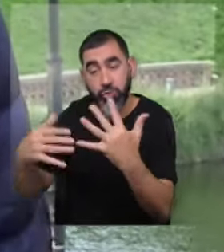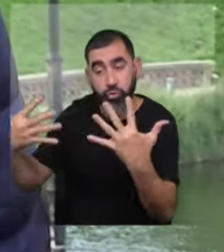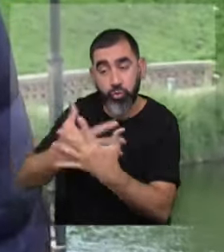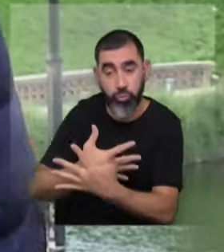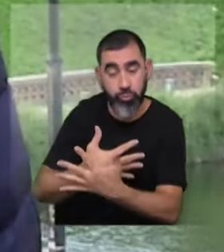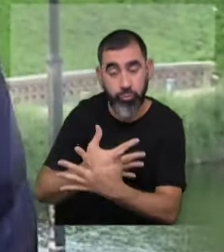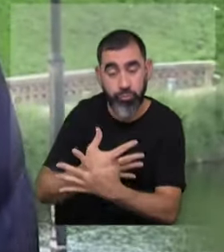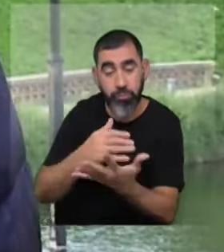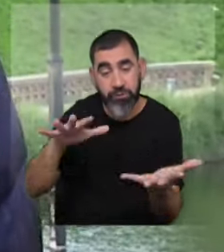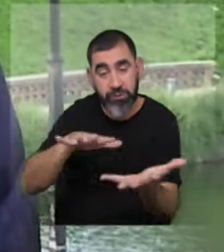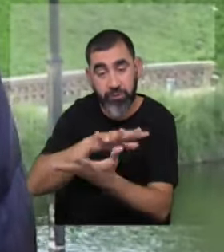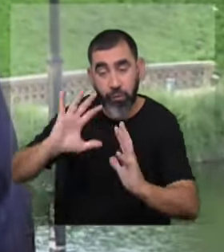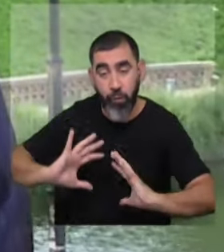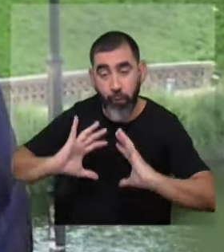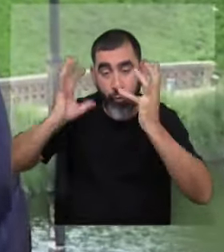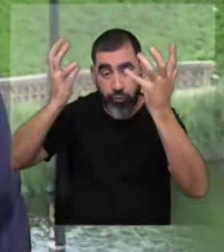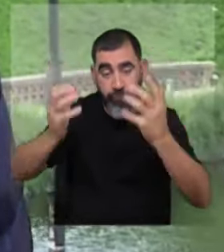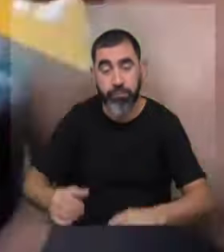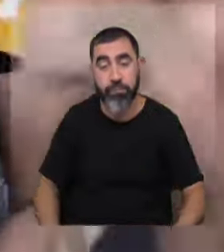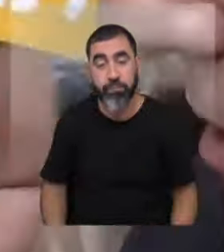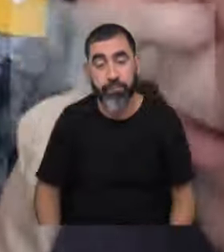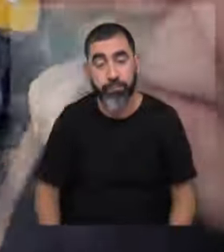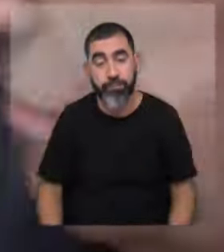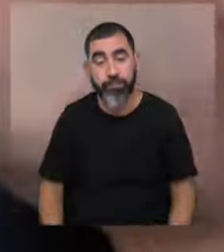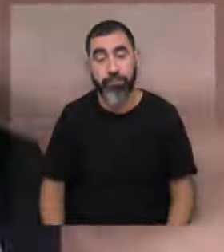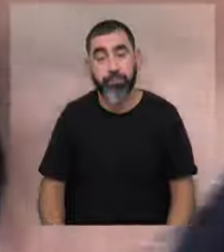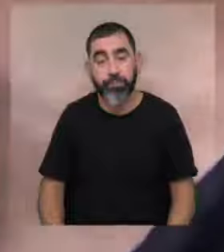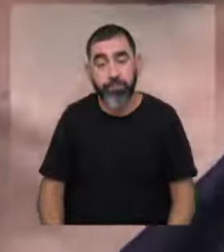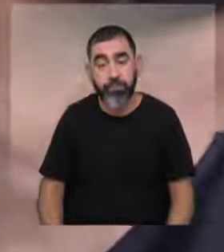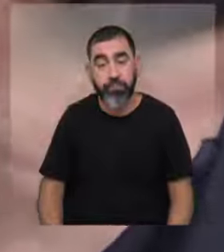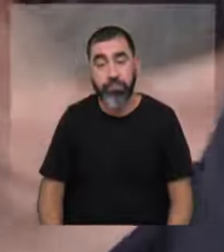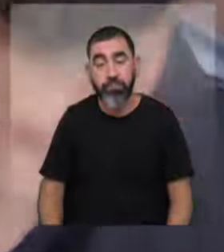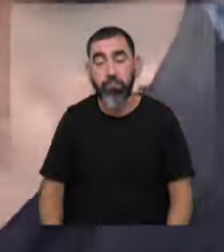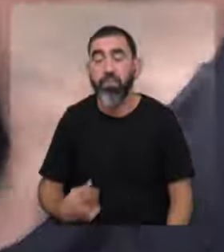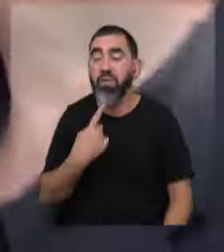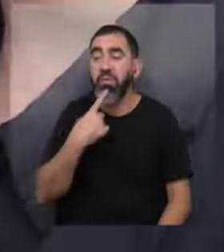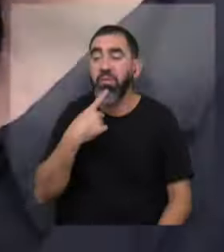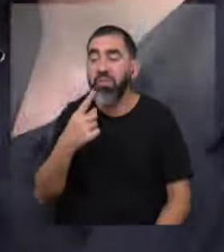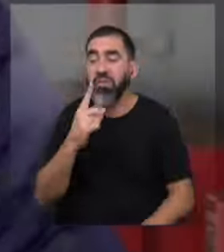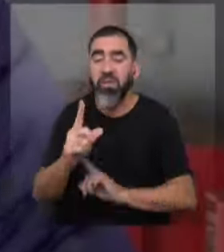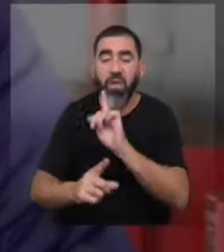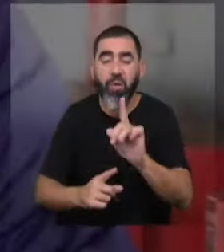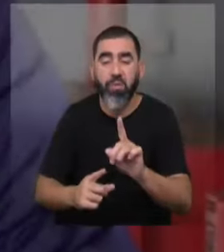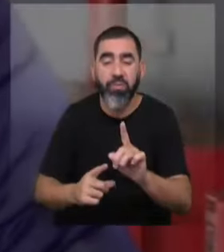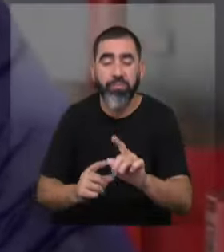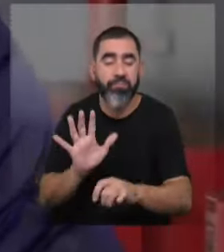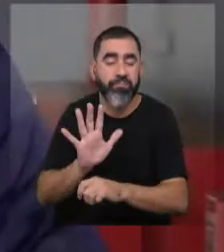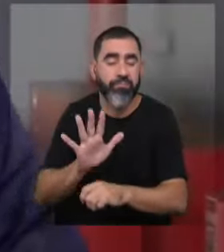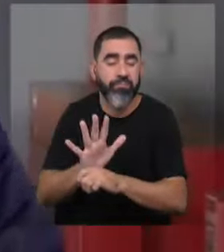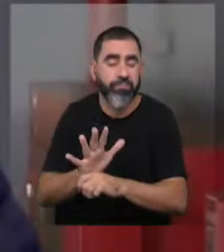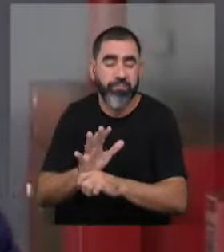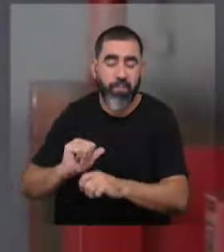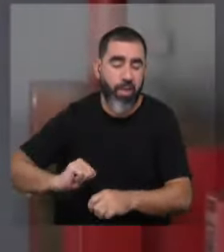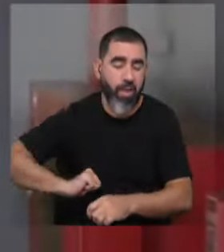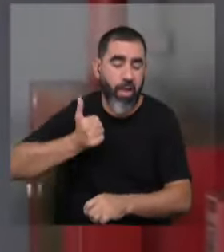frente a situaciones de violencia. De manera que decir que ese el viejo caballito de